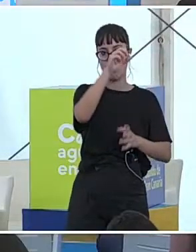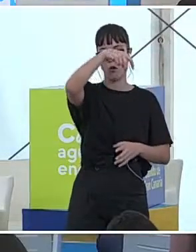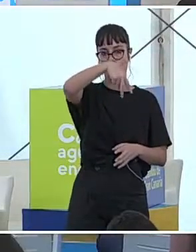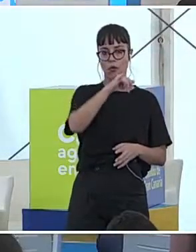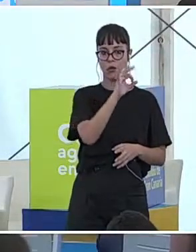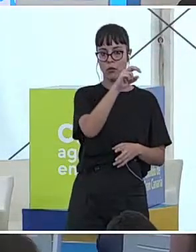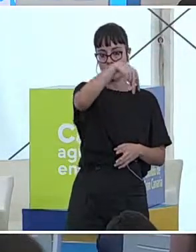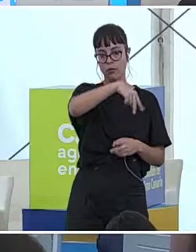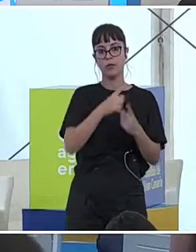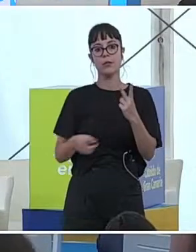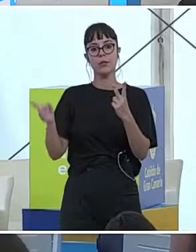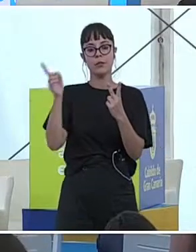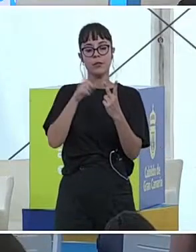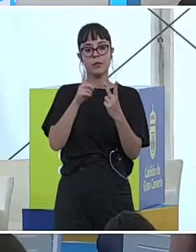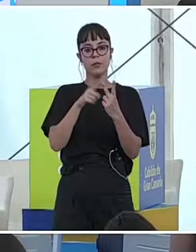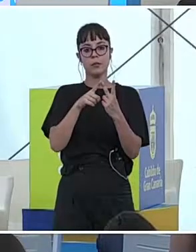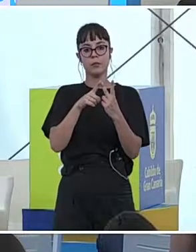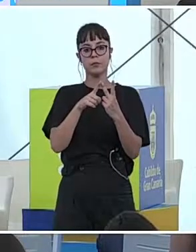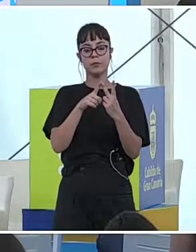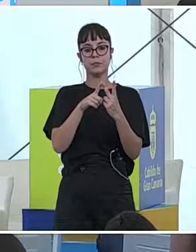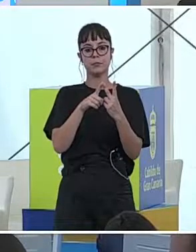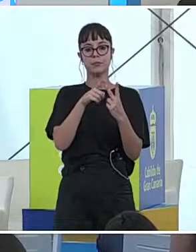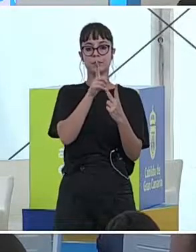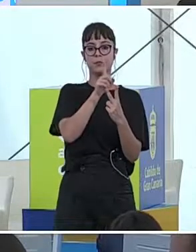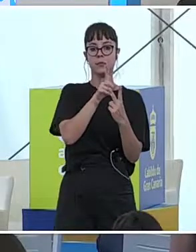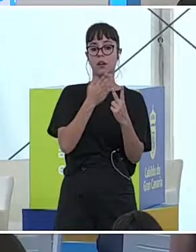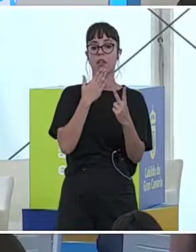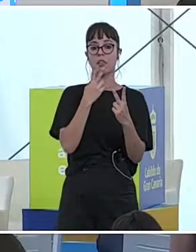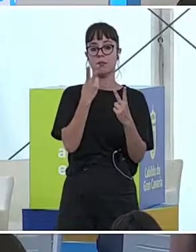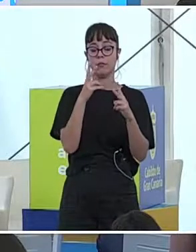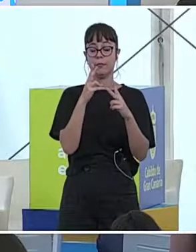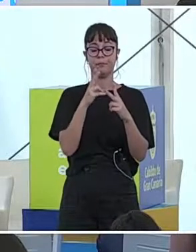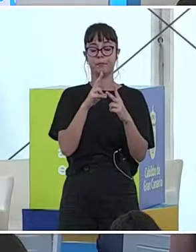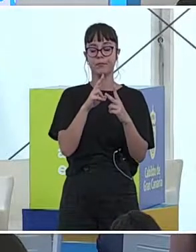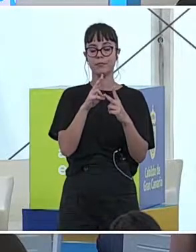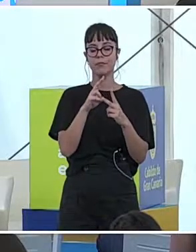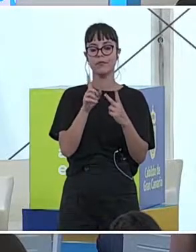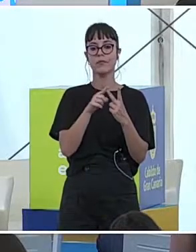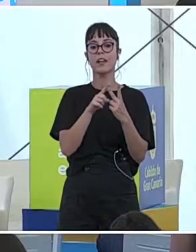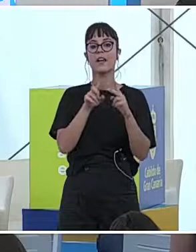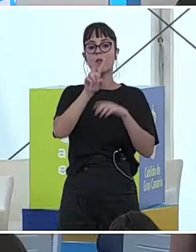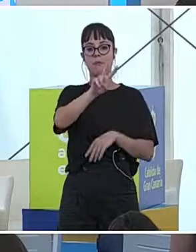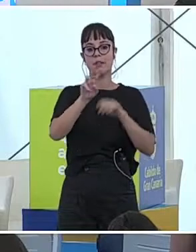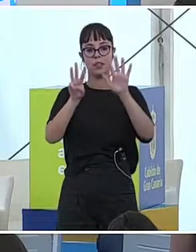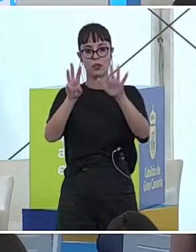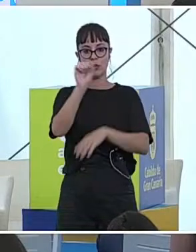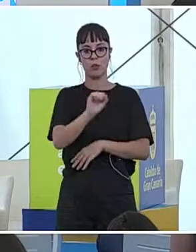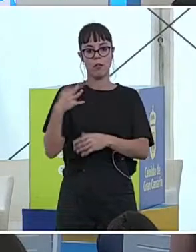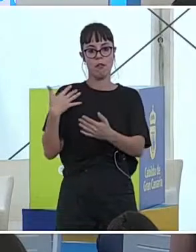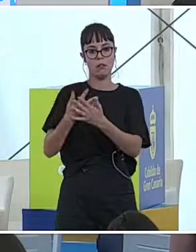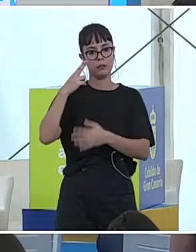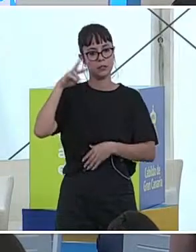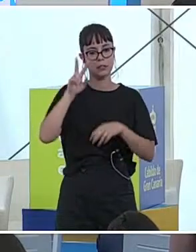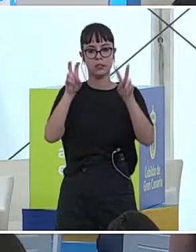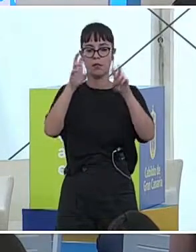máster ejecutivo en gestión en ESADE, con 28 años de experiencia profesional en el área de operaciones de agua potable, dilatada trayectoria